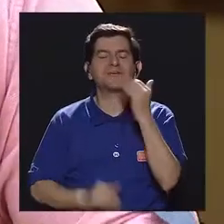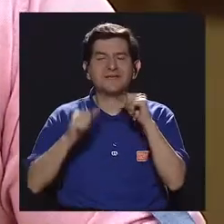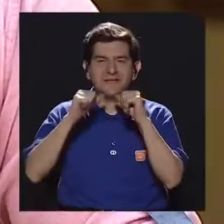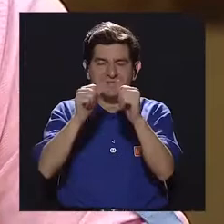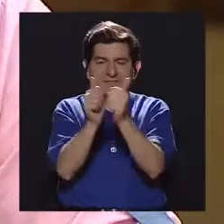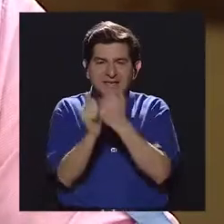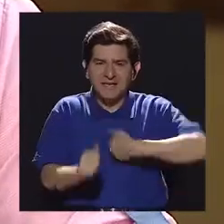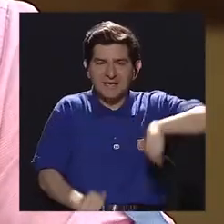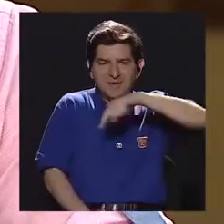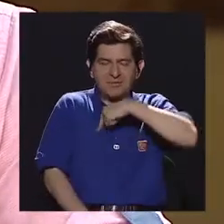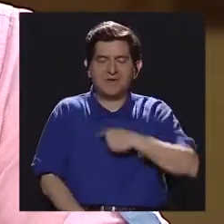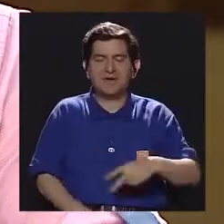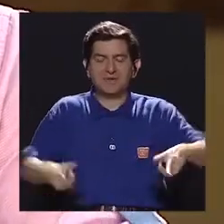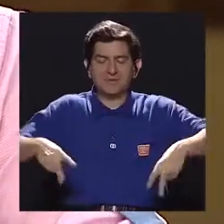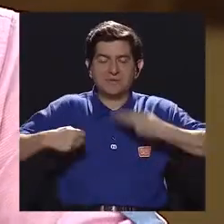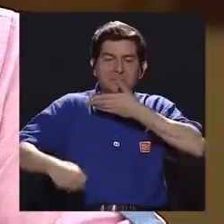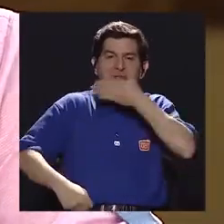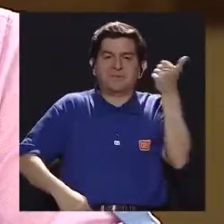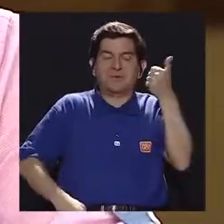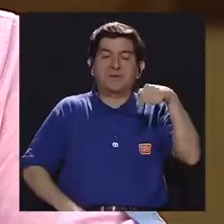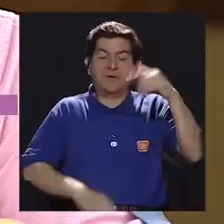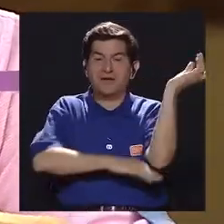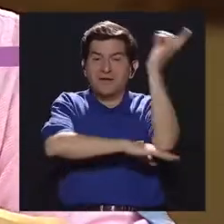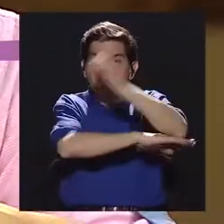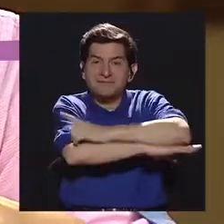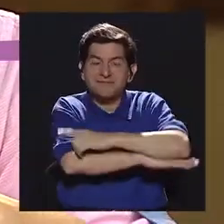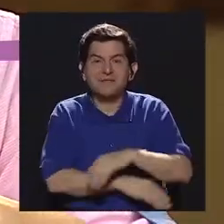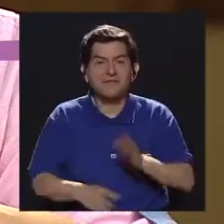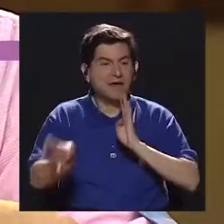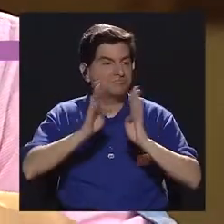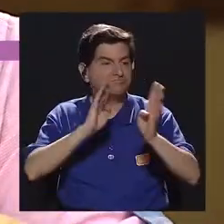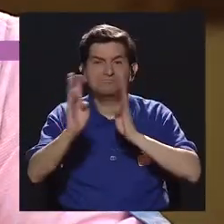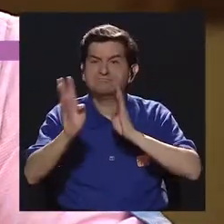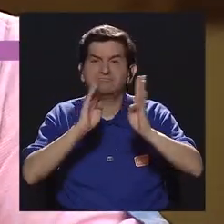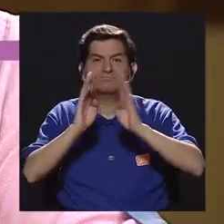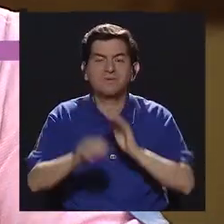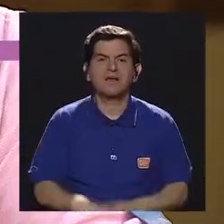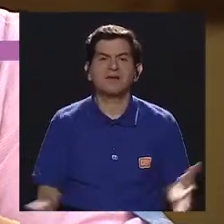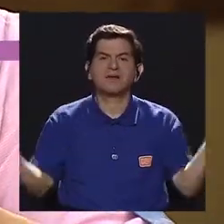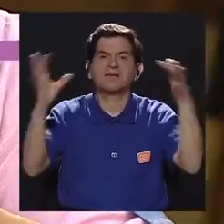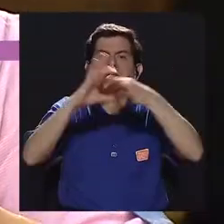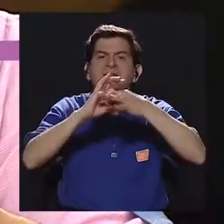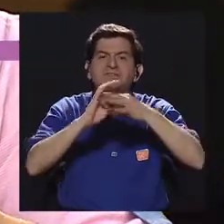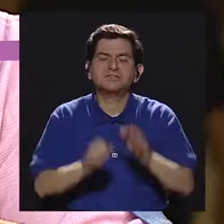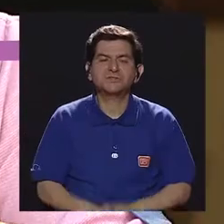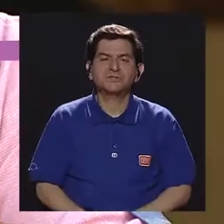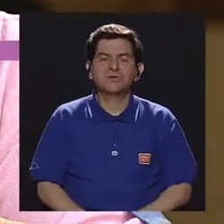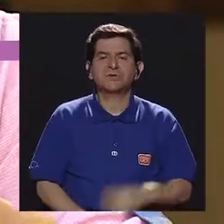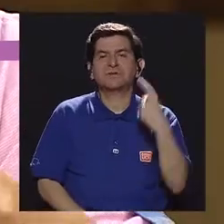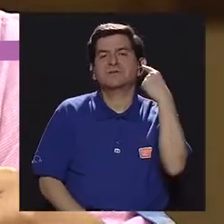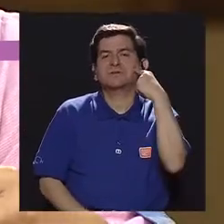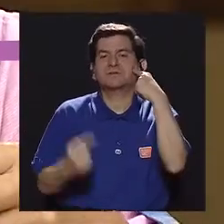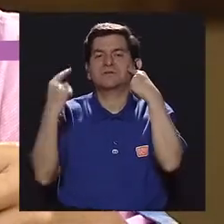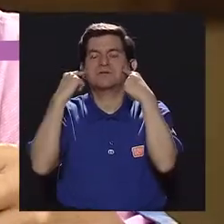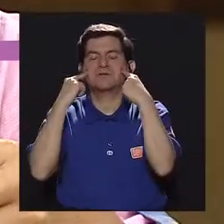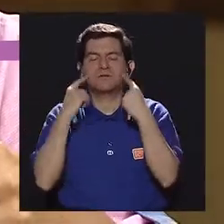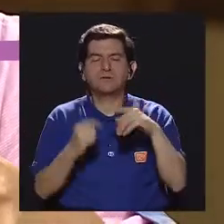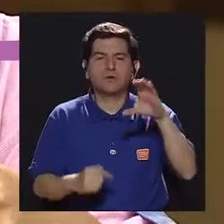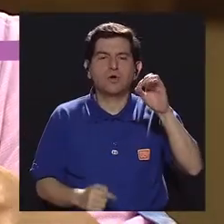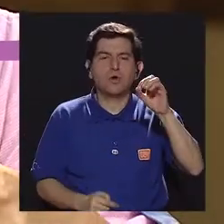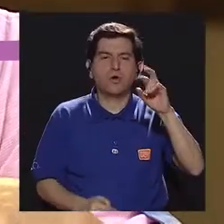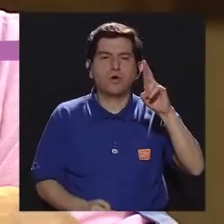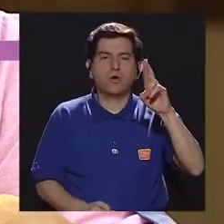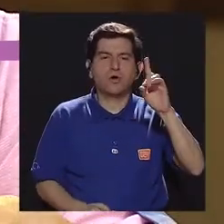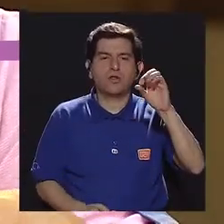Gracias por continuar con nosotros. Somos Vivir Mejor y el día de hoy estamos conversando acerca de las cordales, las muelas